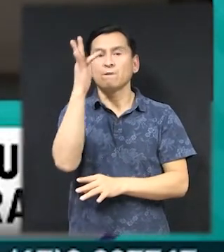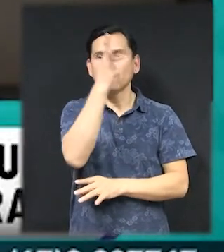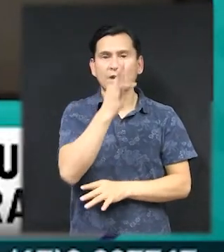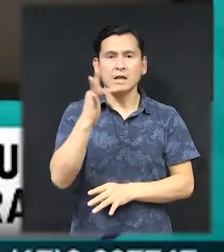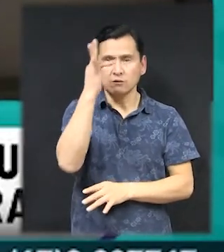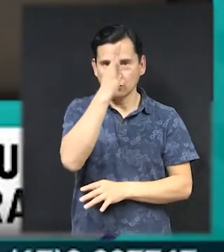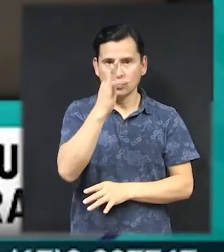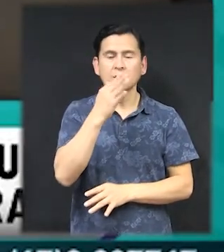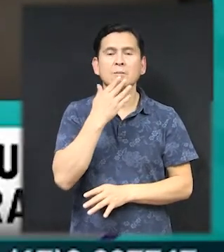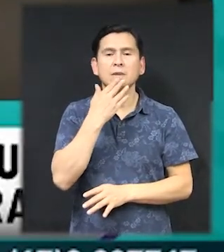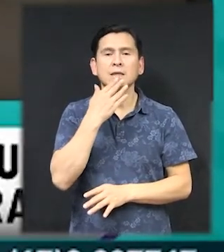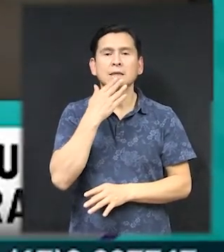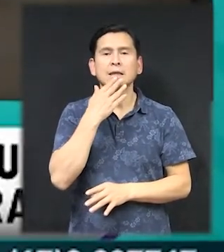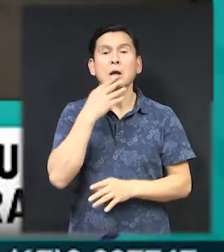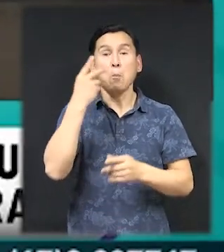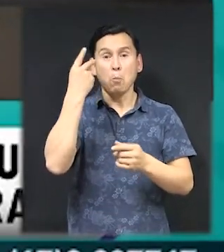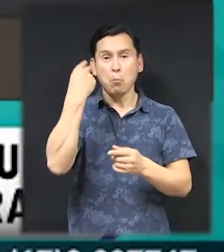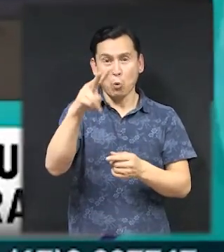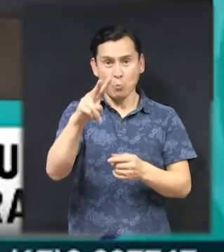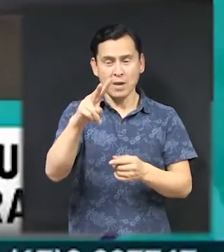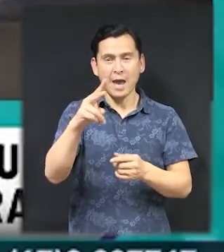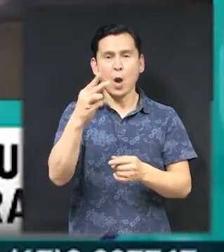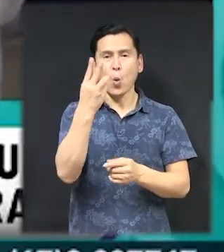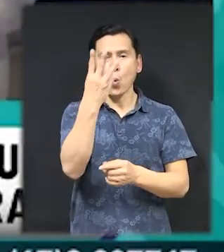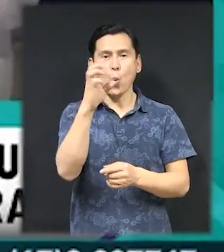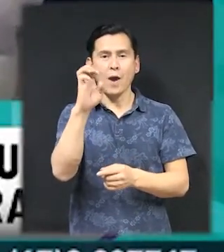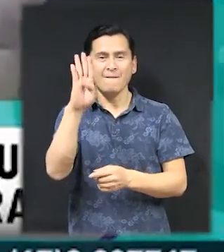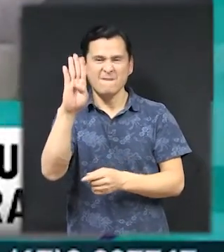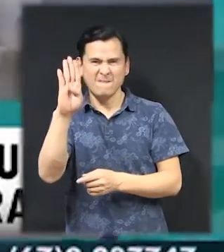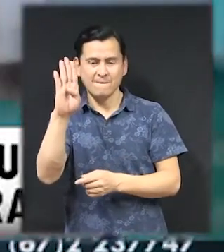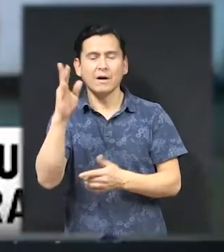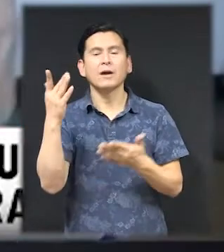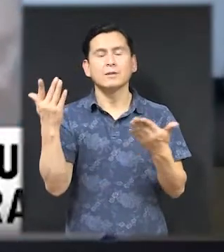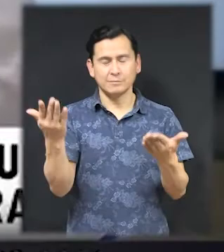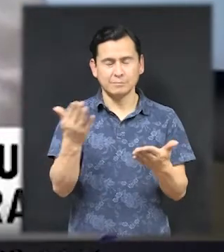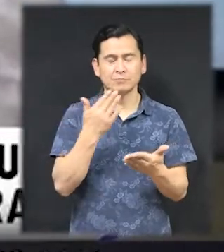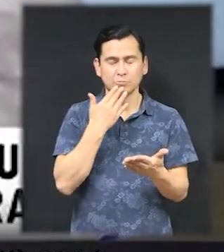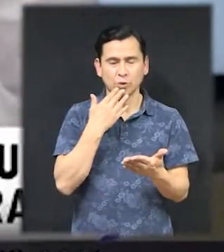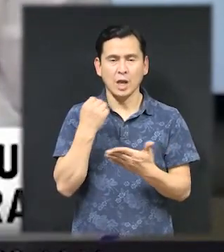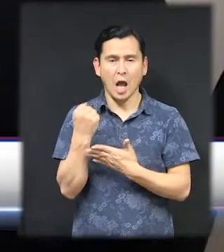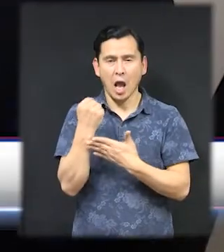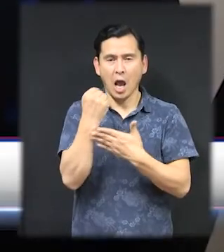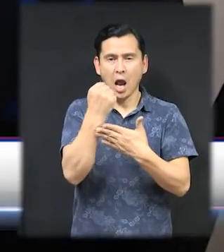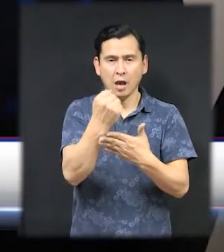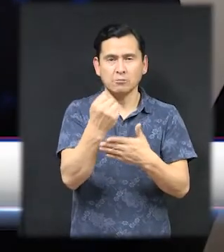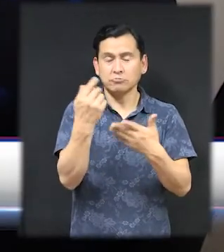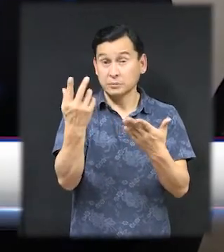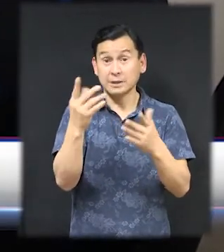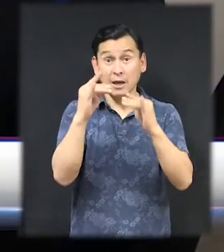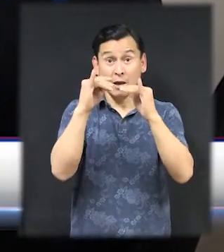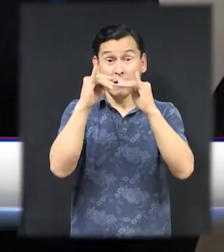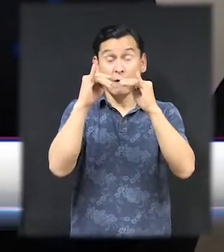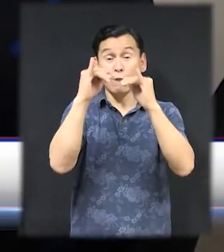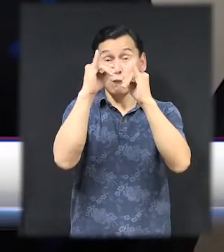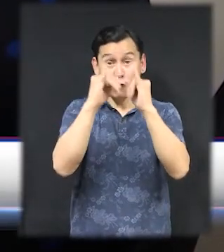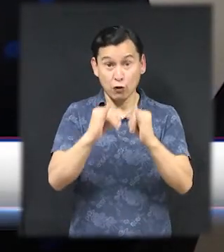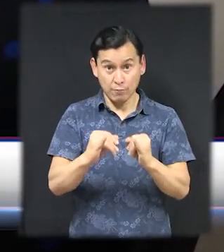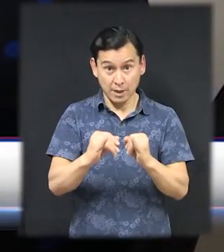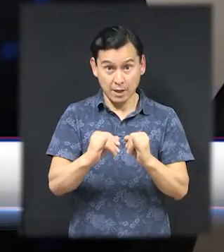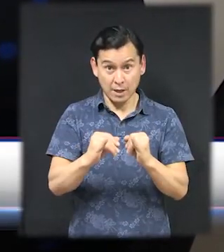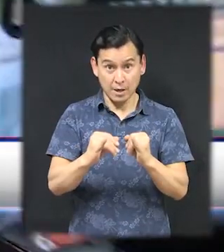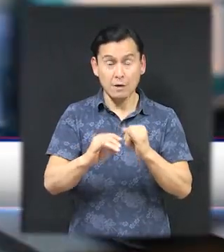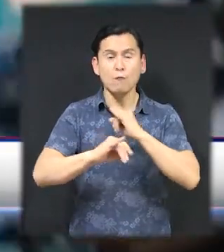de entrevista de toda problemática de índole o de interés pública, donde la que distintos actores en representación del hospital y